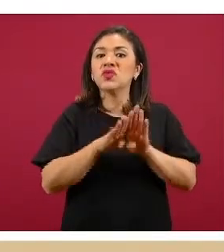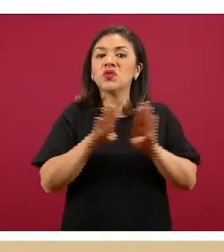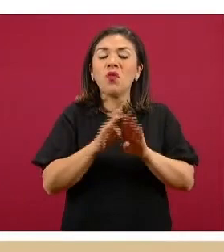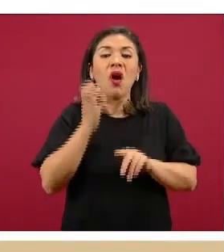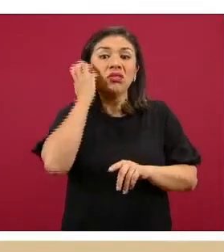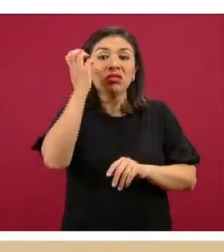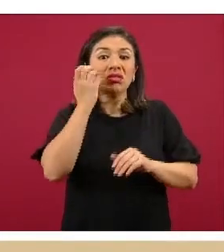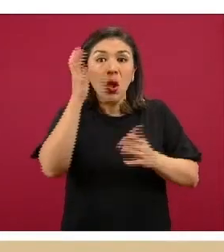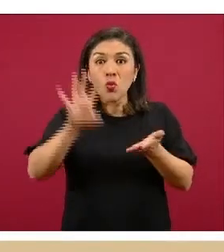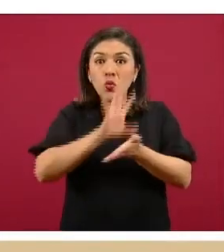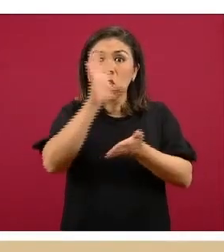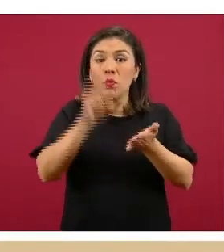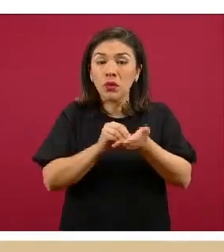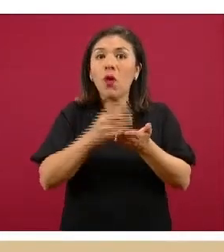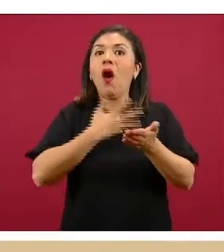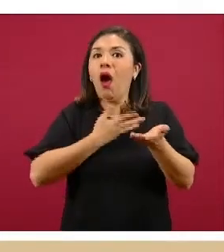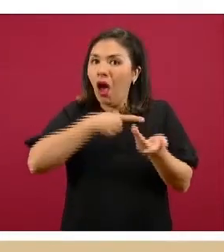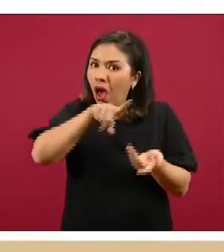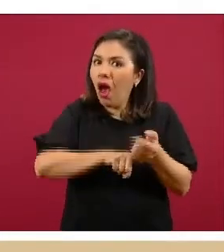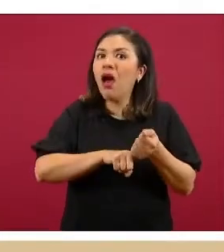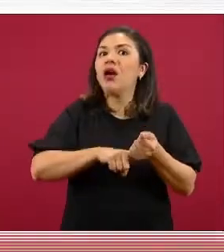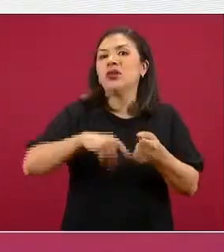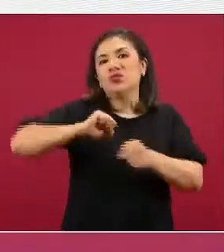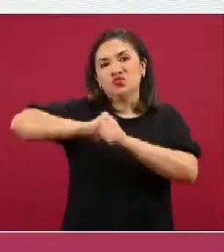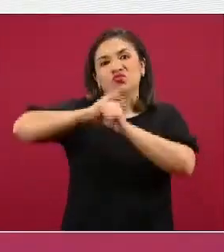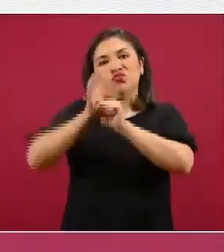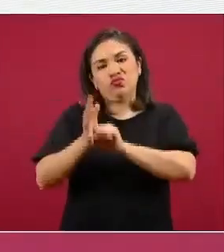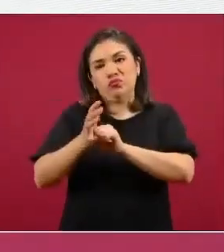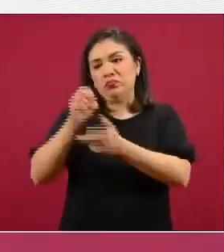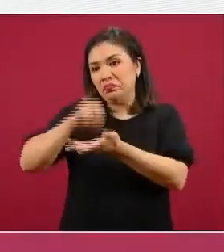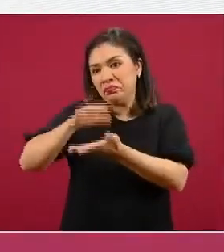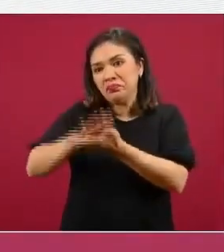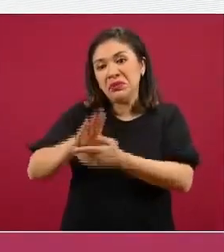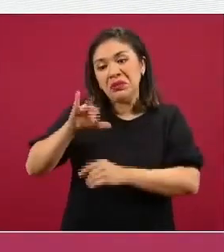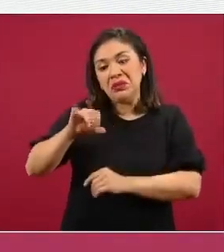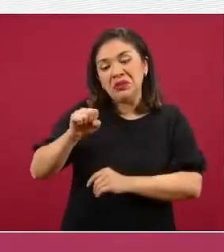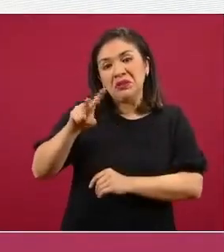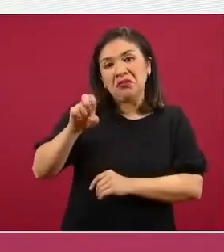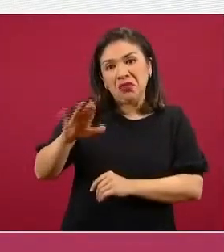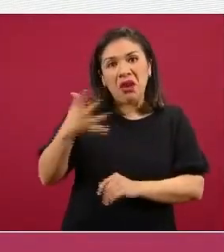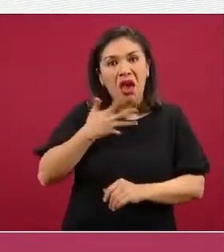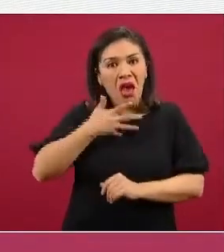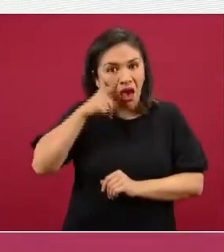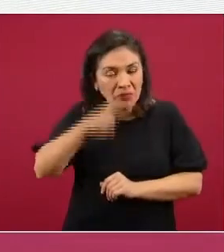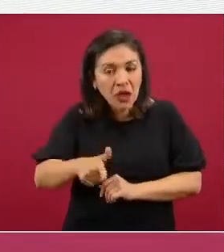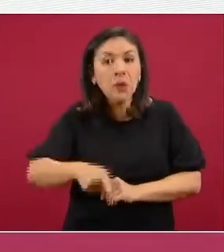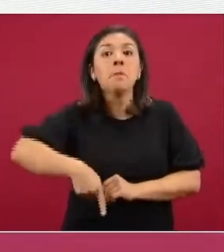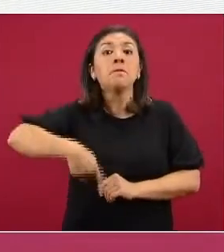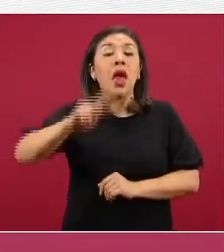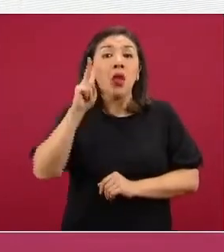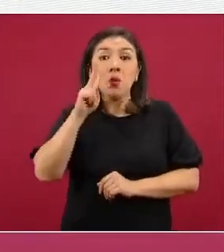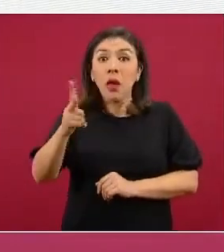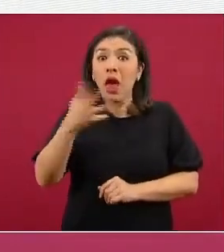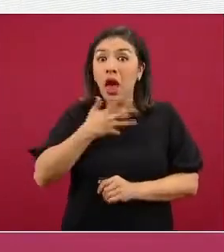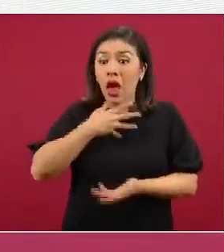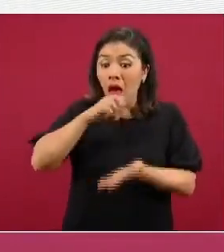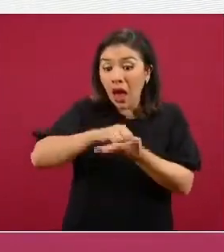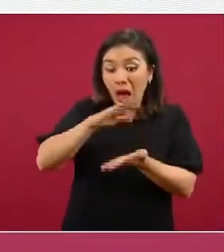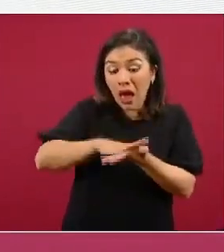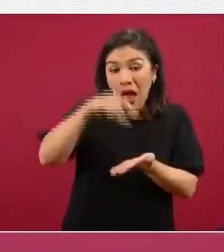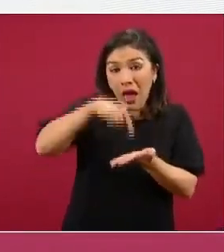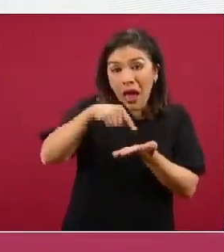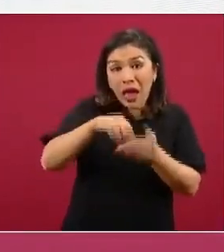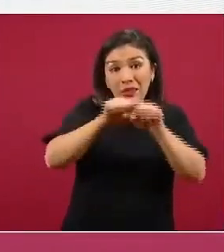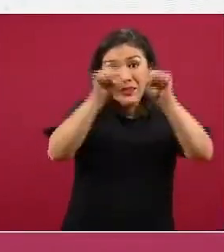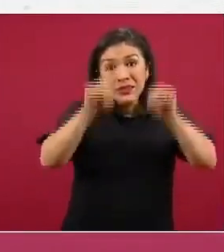exceso, es una proporción que tenemos registrada como confirmados en el CISBER, aunque esto cada vez lo que tenemos en el CISBER refleja